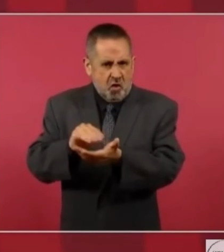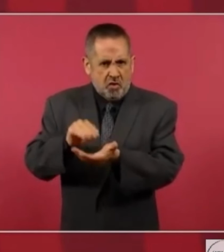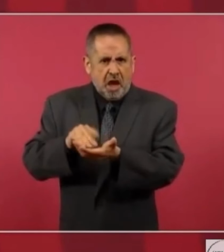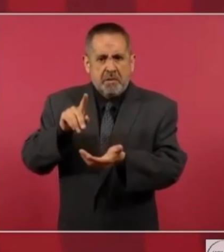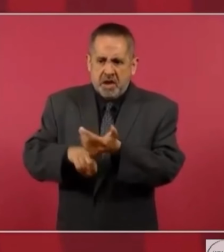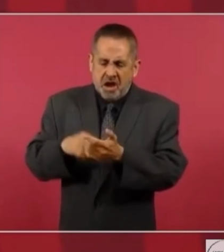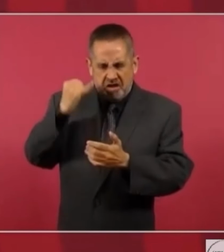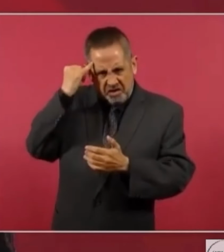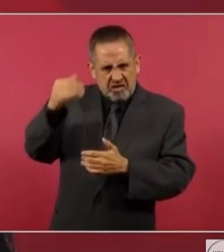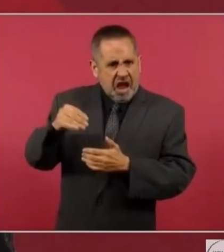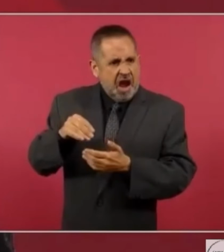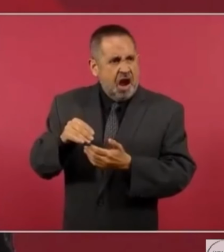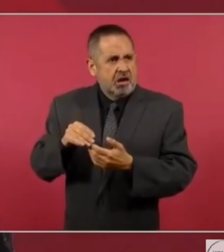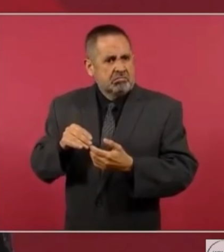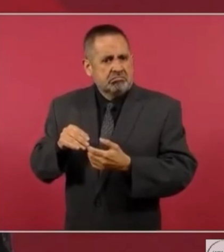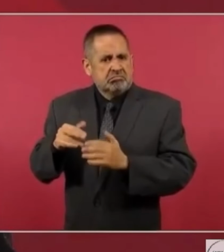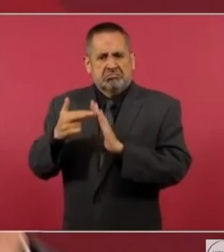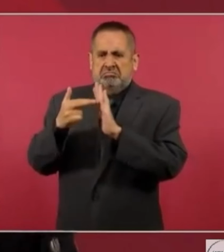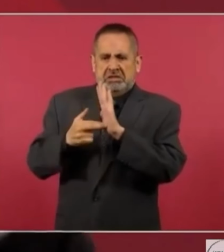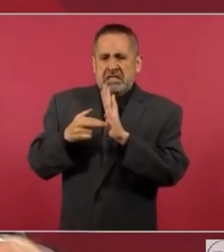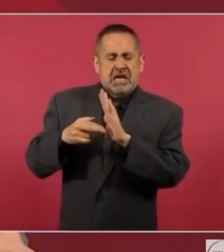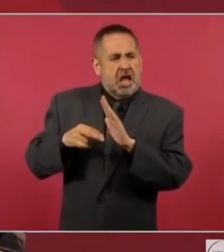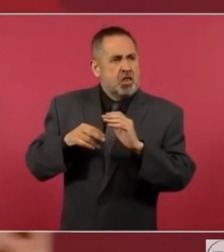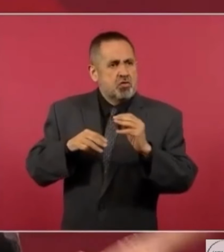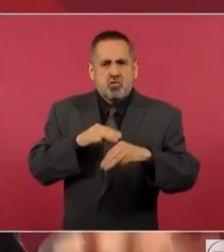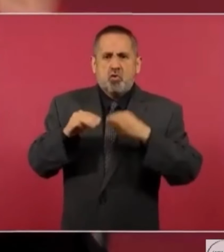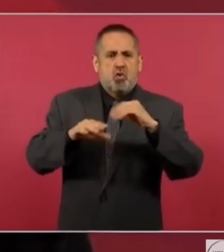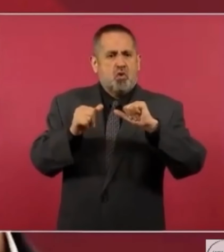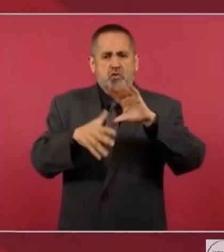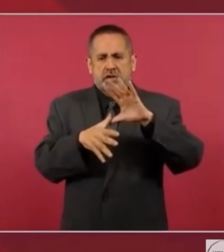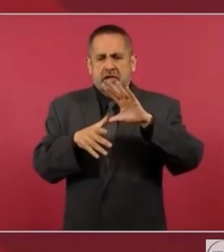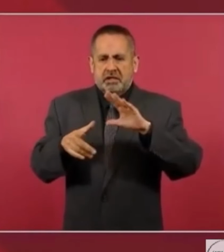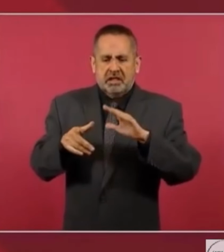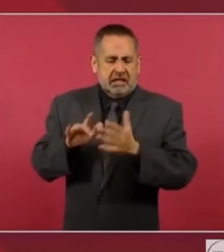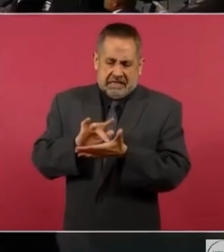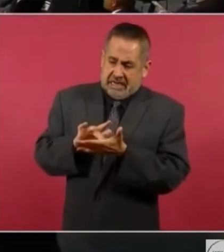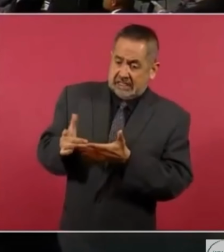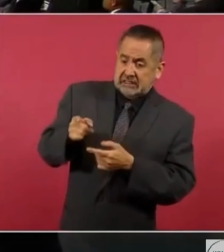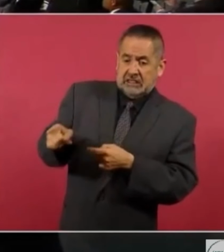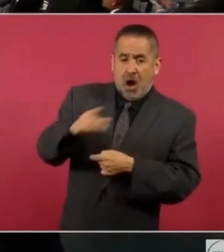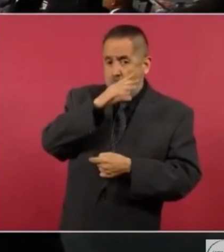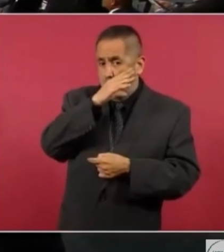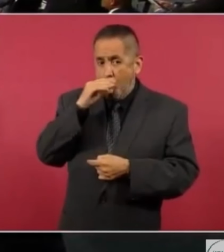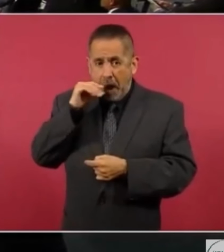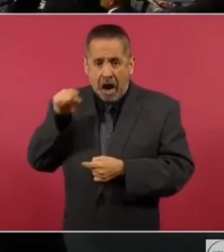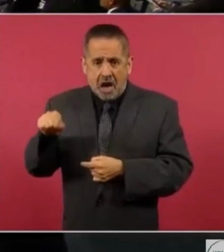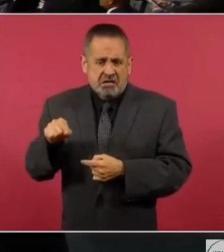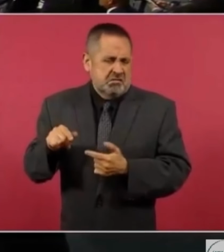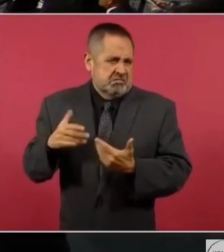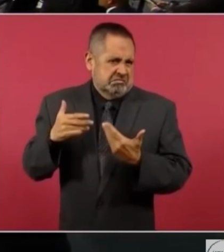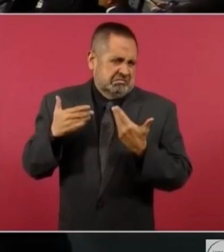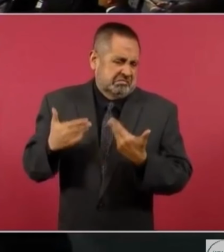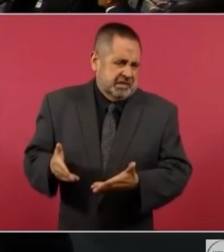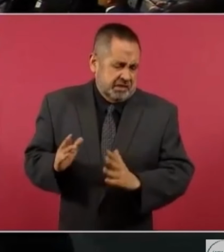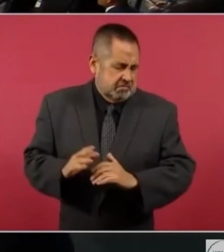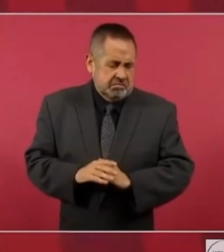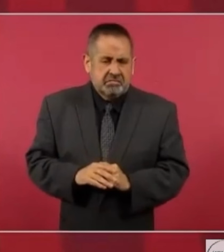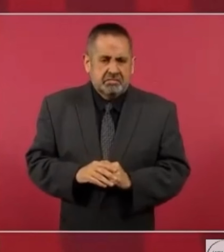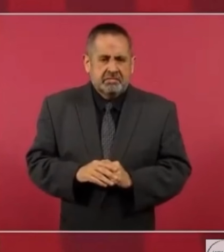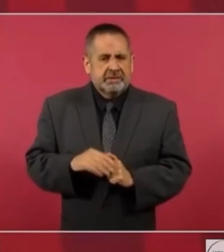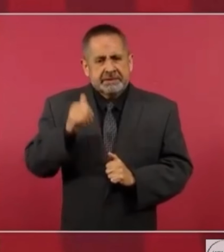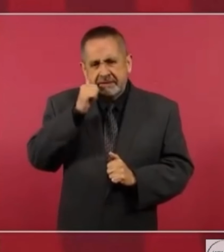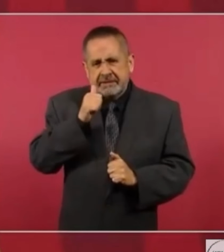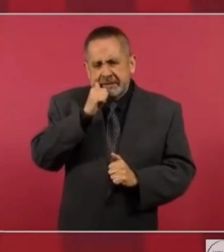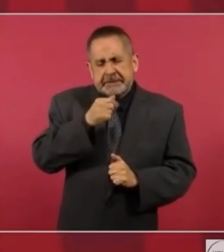como modelo de salud pública en todo el continente y también en otros continentes. Entonces, lo que les diríamos es, pues como